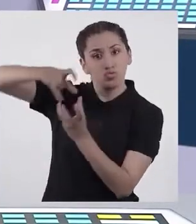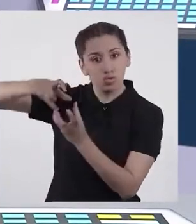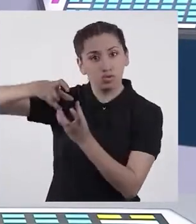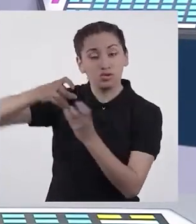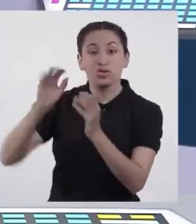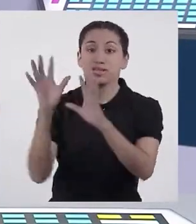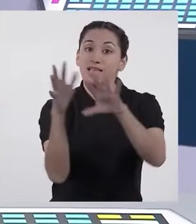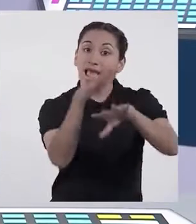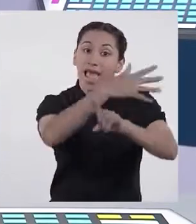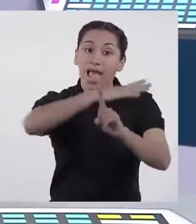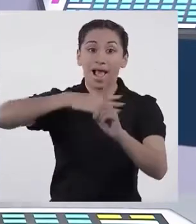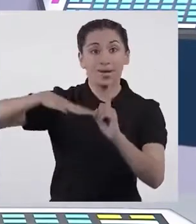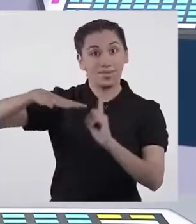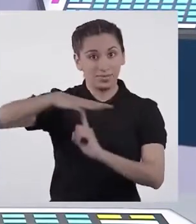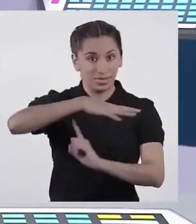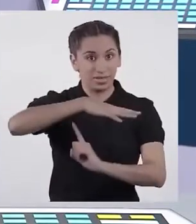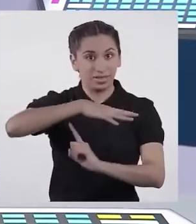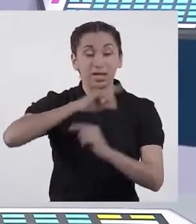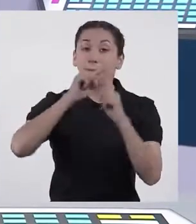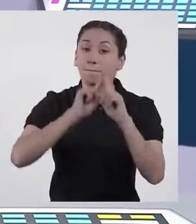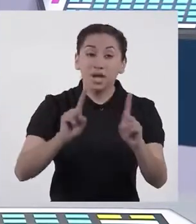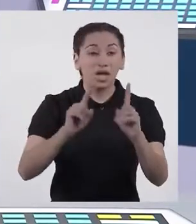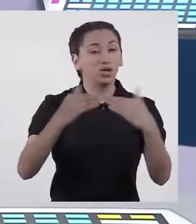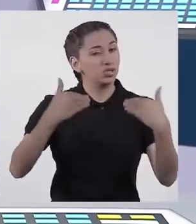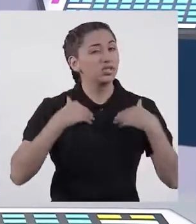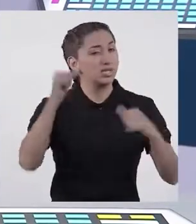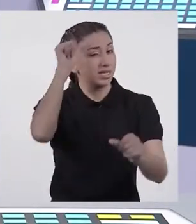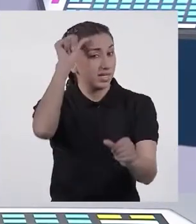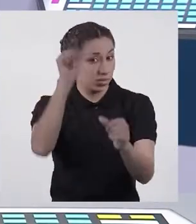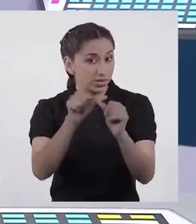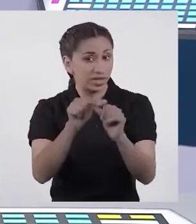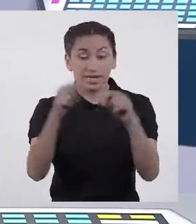el ambiente. Pero debemos